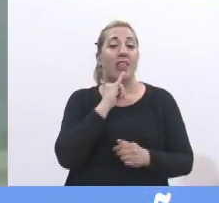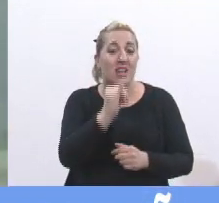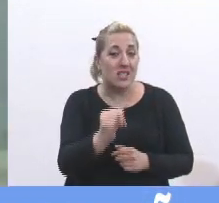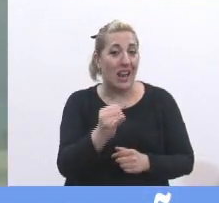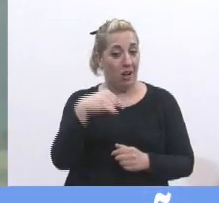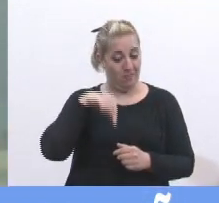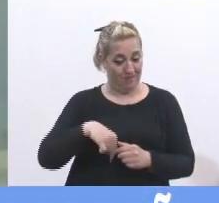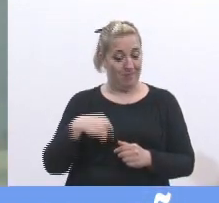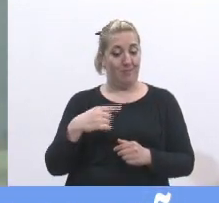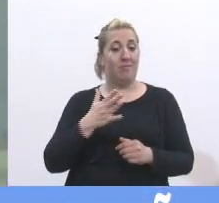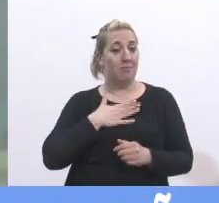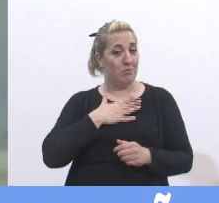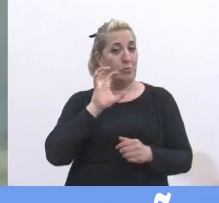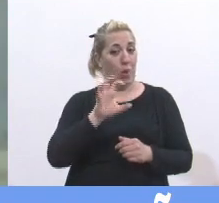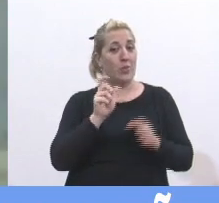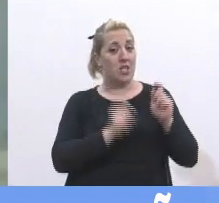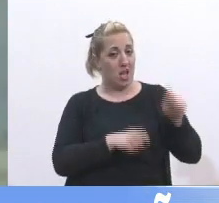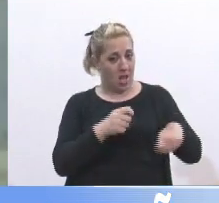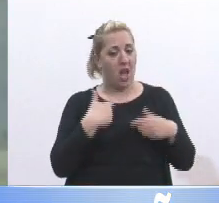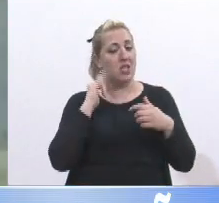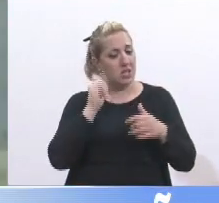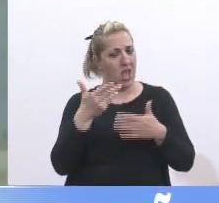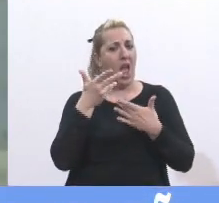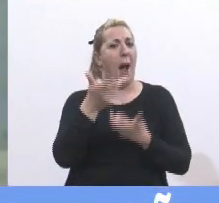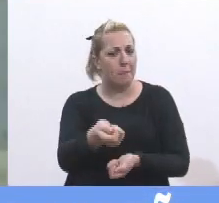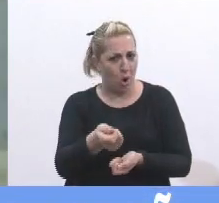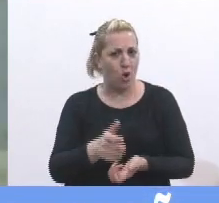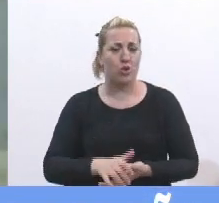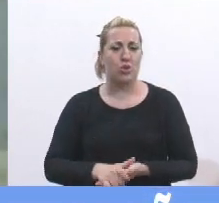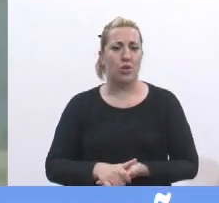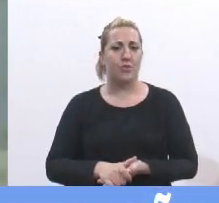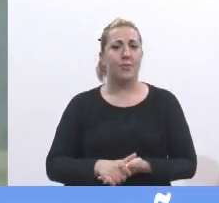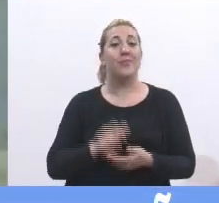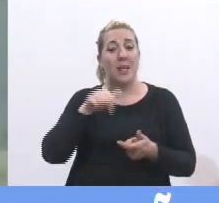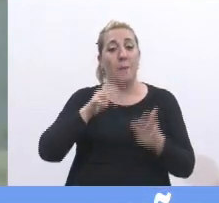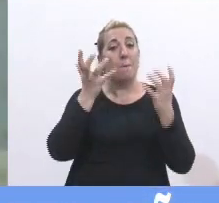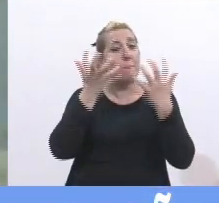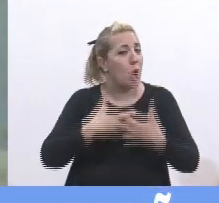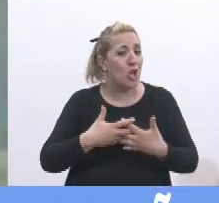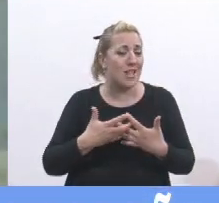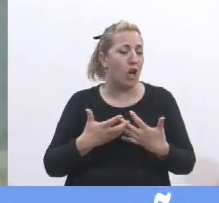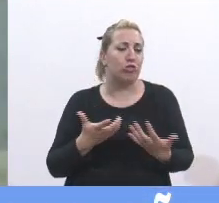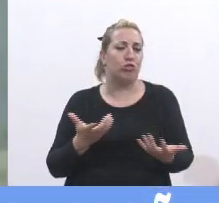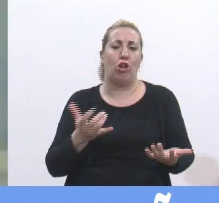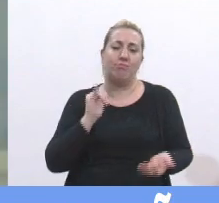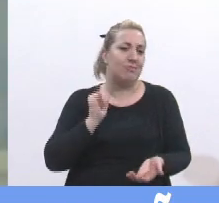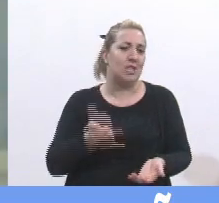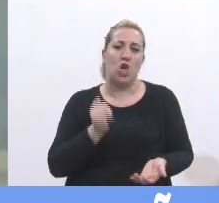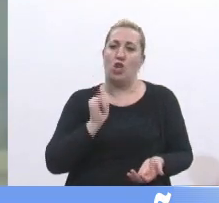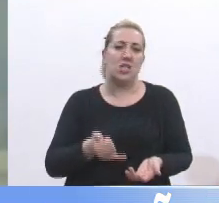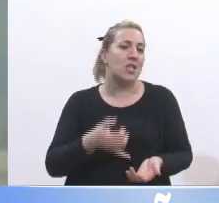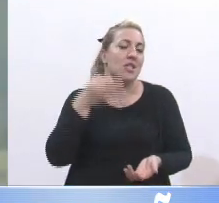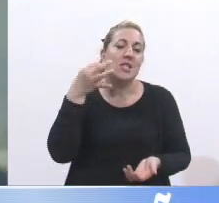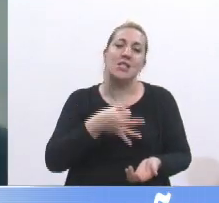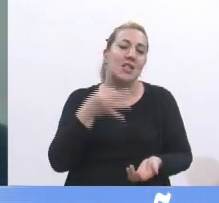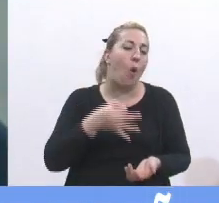desde aquí, desde Santiago del Estero, vamos a acompañar este proyecto que sin lugar a dudas va a tomar